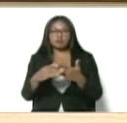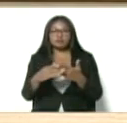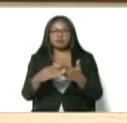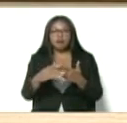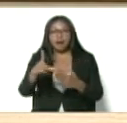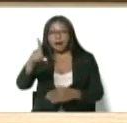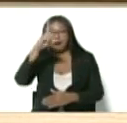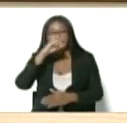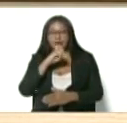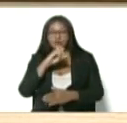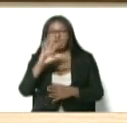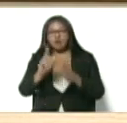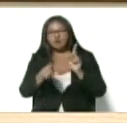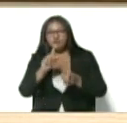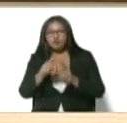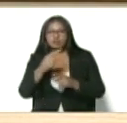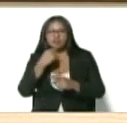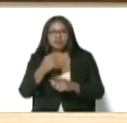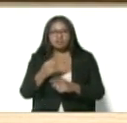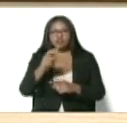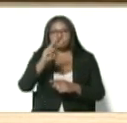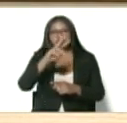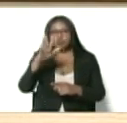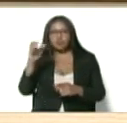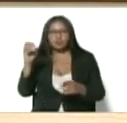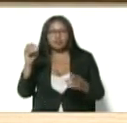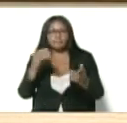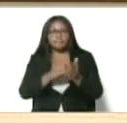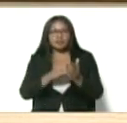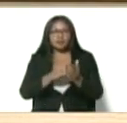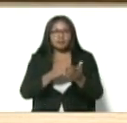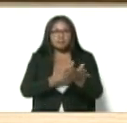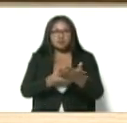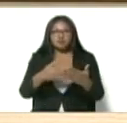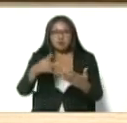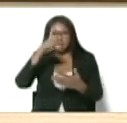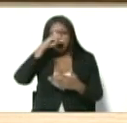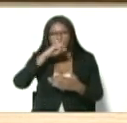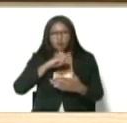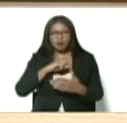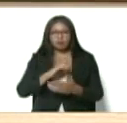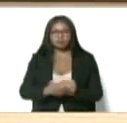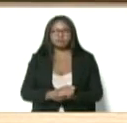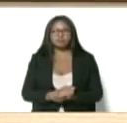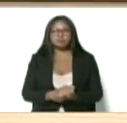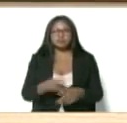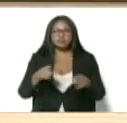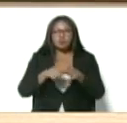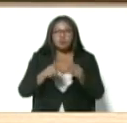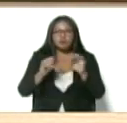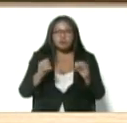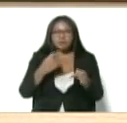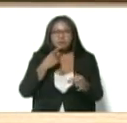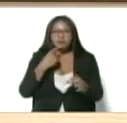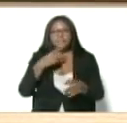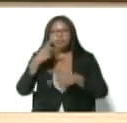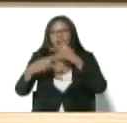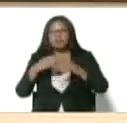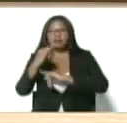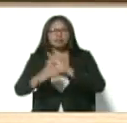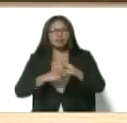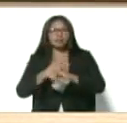otros hablan de 250 mil millones anuales entonces que nos dice el presidente de la comisión de política interior porque